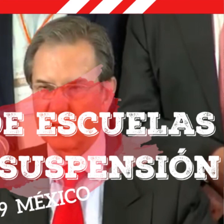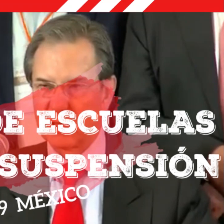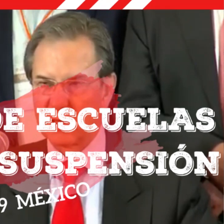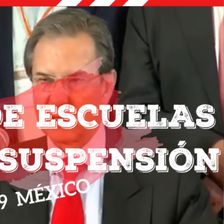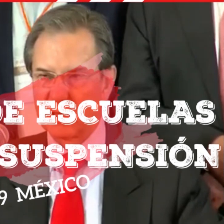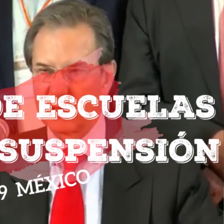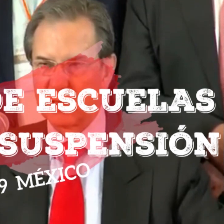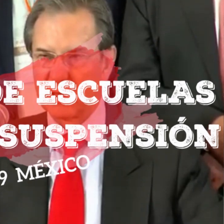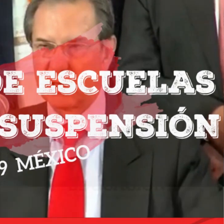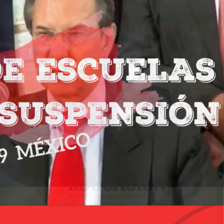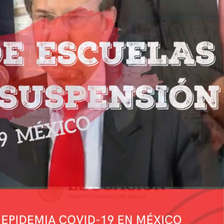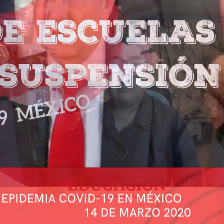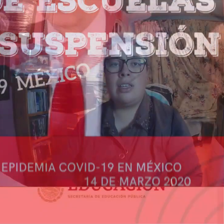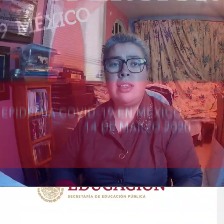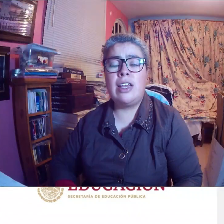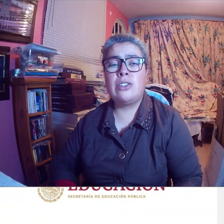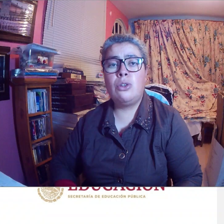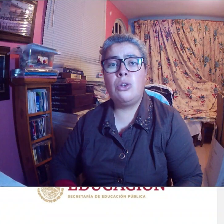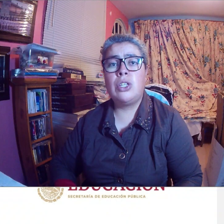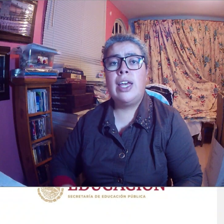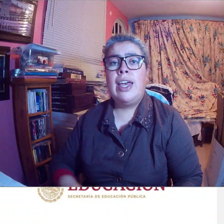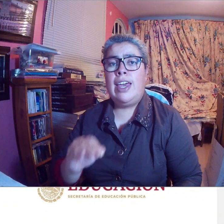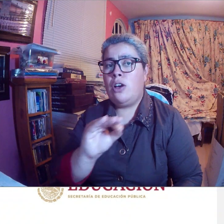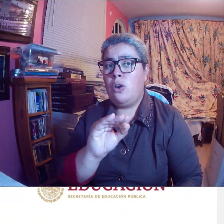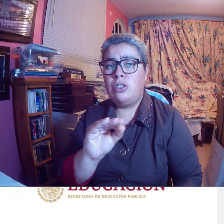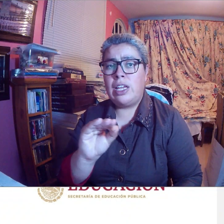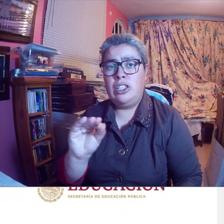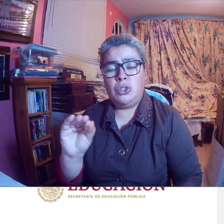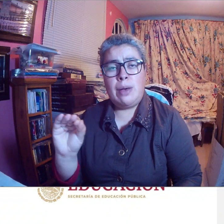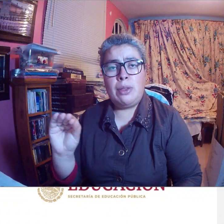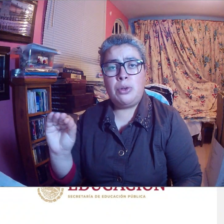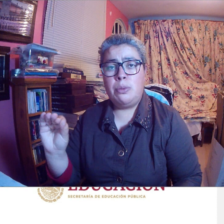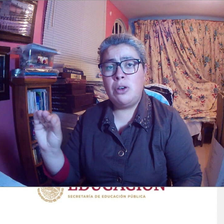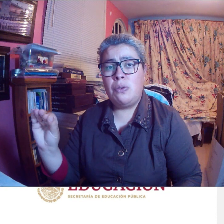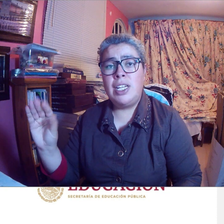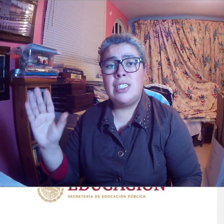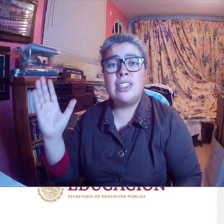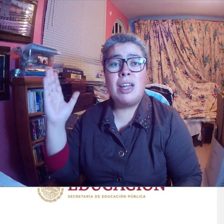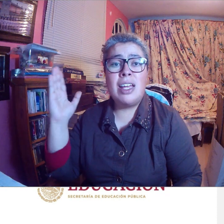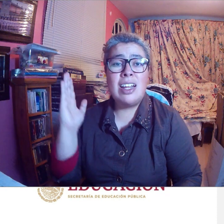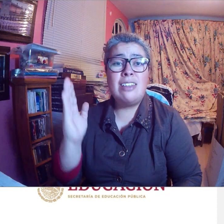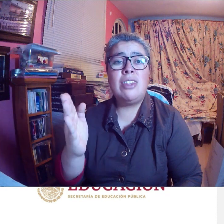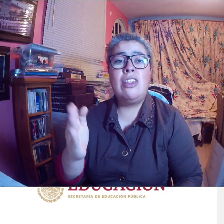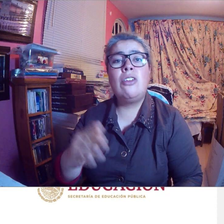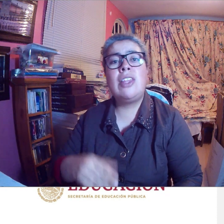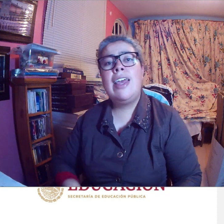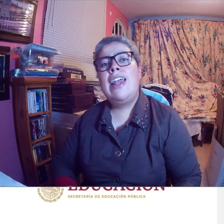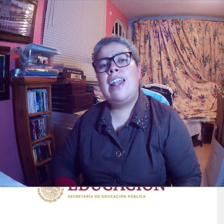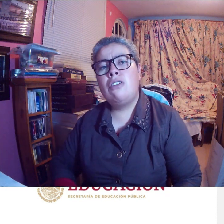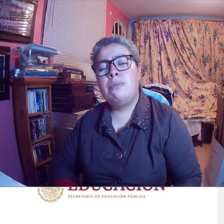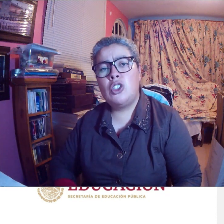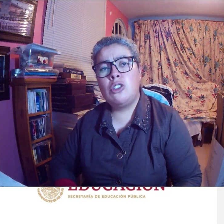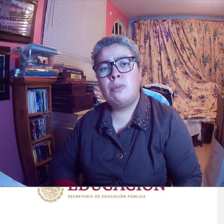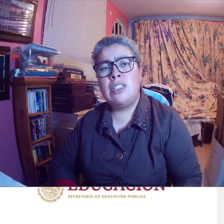marzo, a la fecha ya tenemos 15 días todos contaditos, sábado y domingo, fines de semana, transmitiéndote